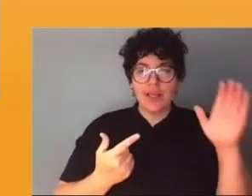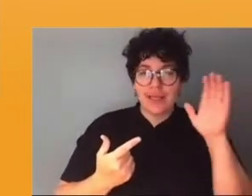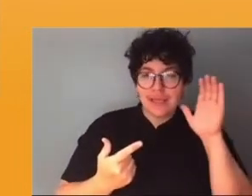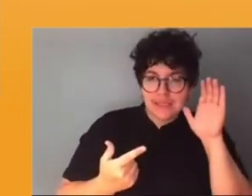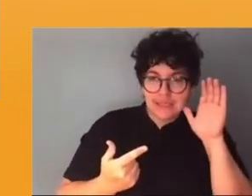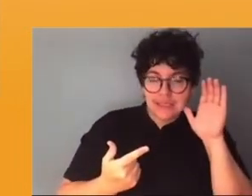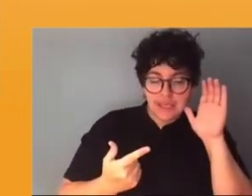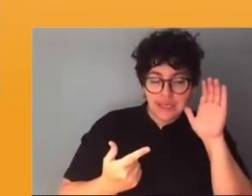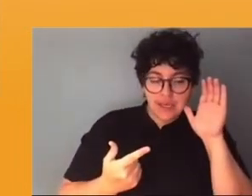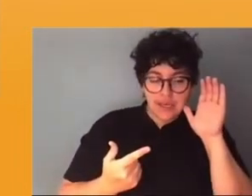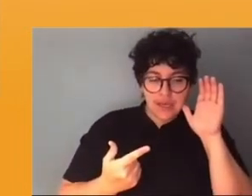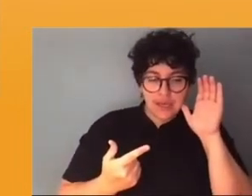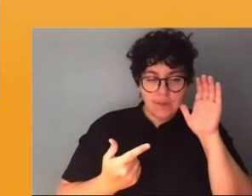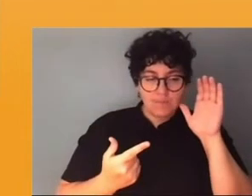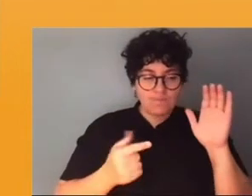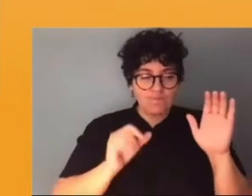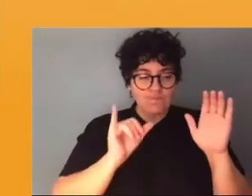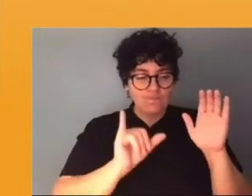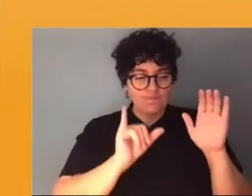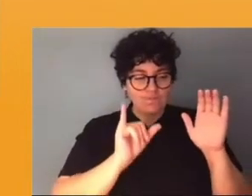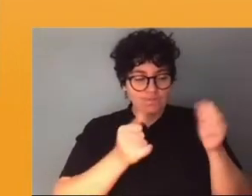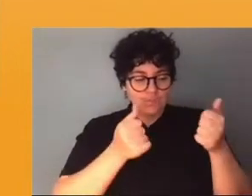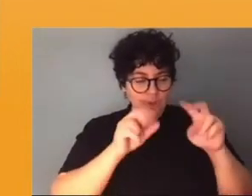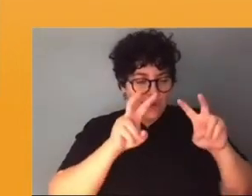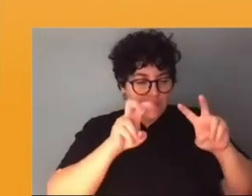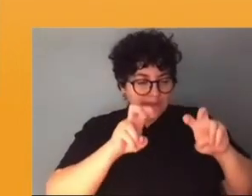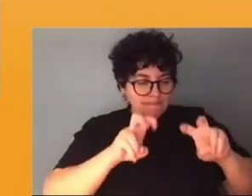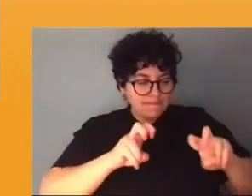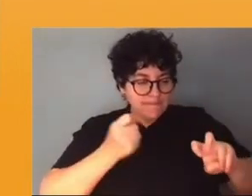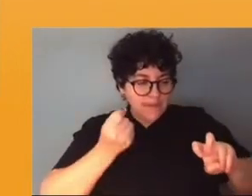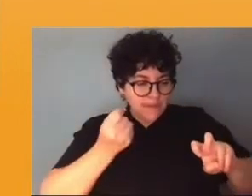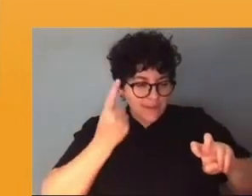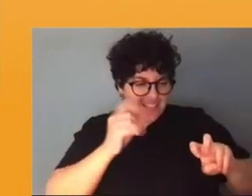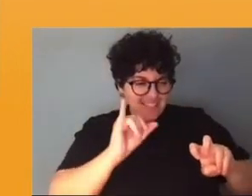qué está intentando transmitir esa música.